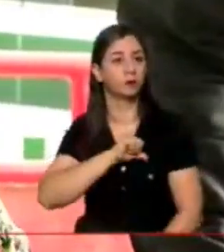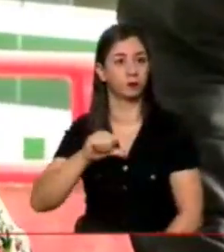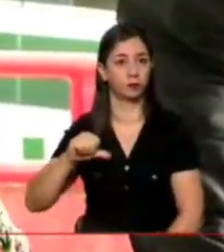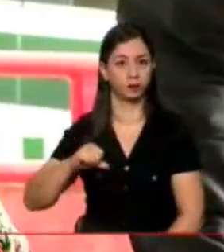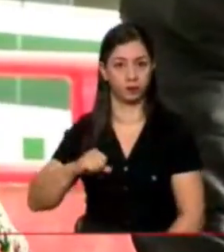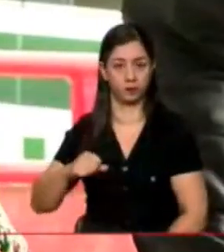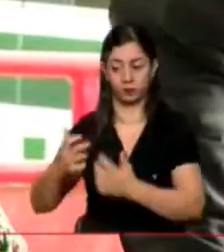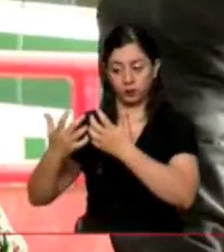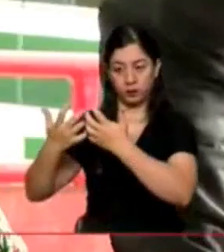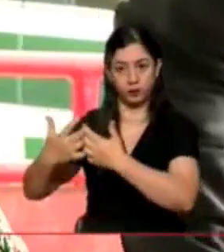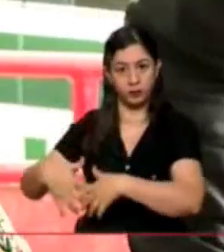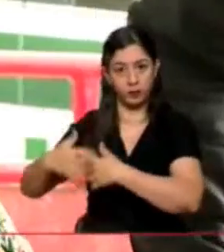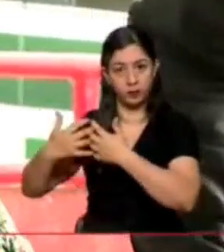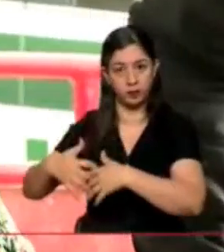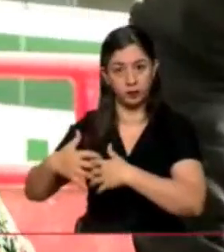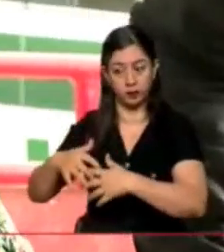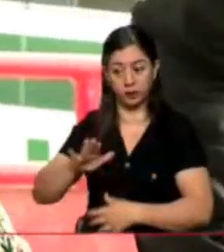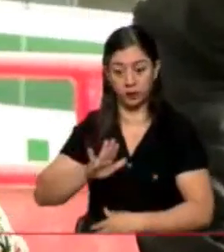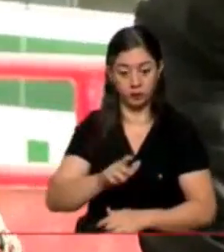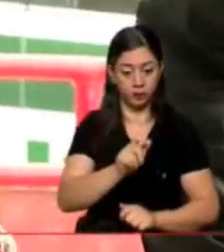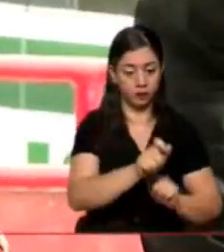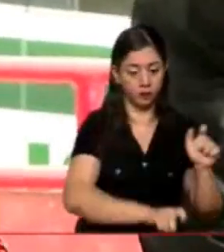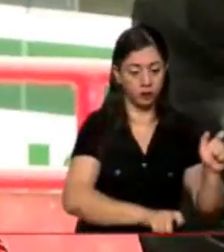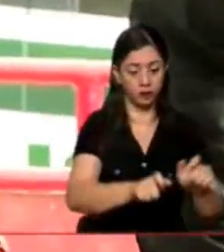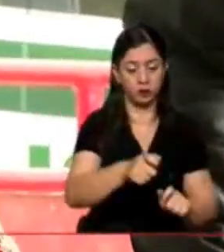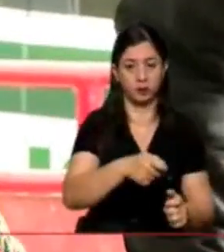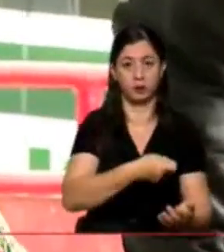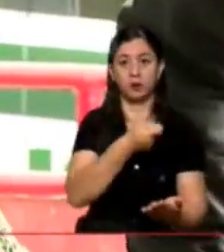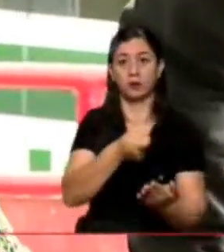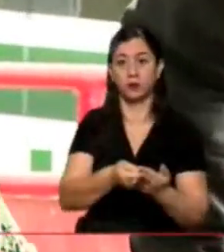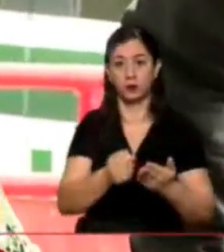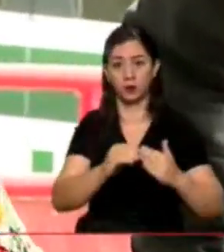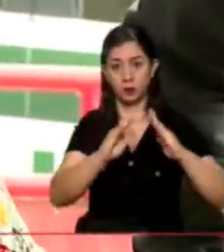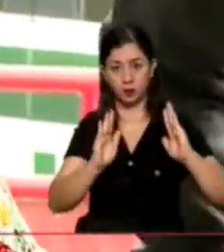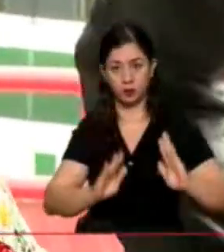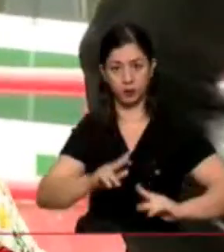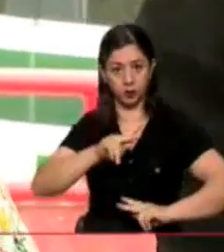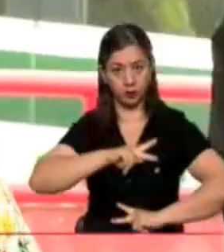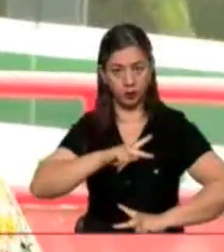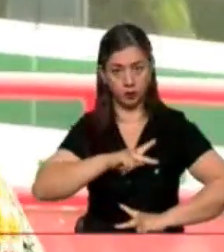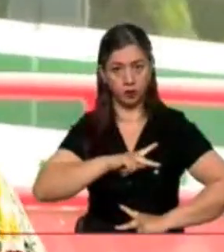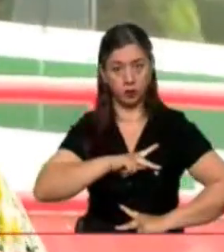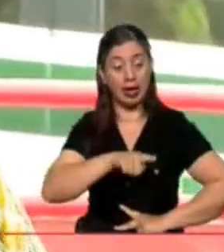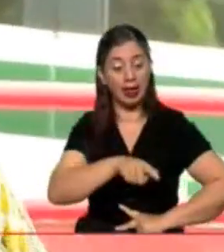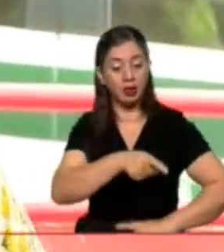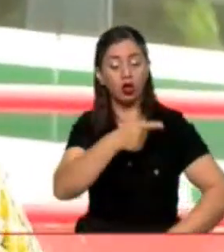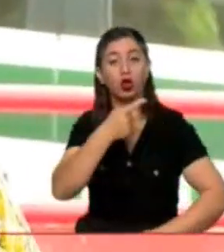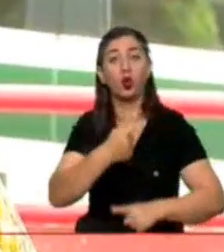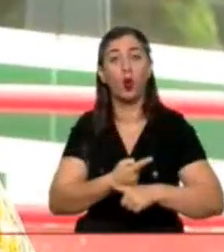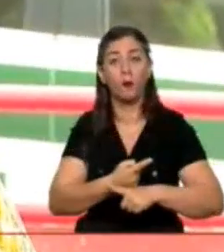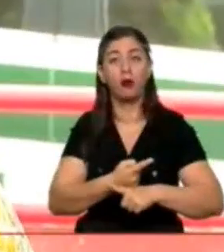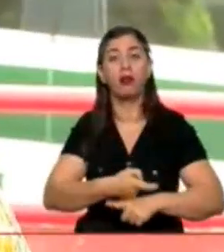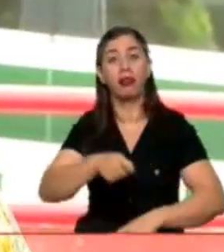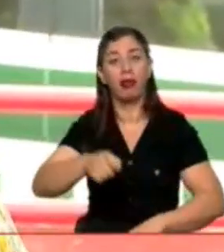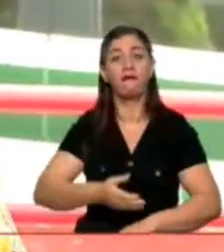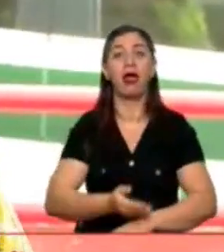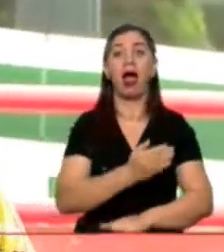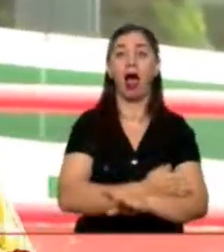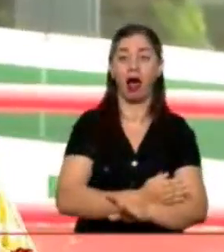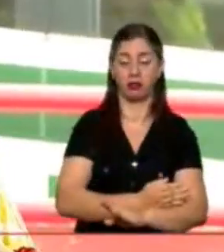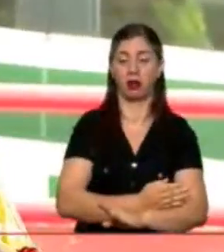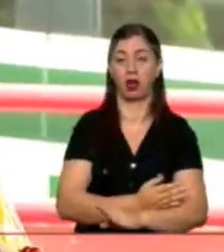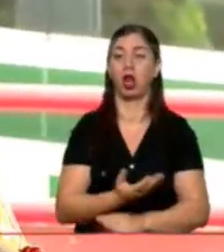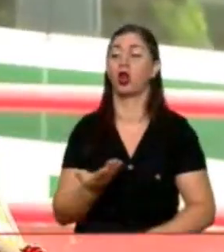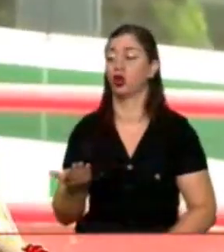entre las empresas y sus clientes, los compradores de vivienda. Deben cumplirse las obligaciones que se contraen